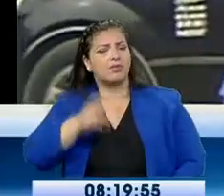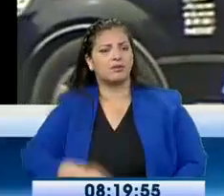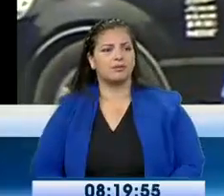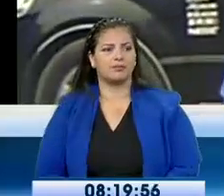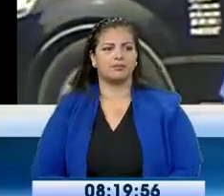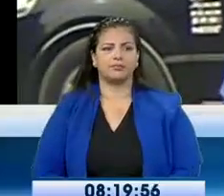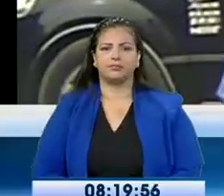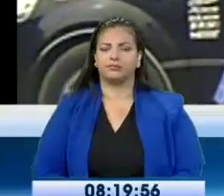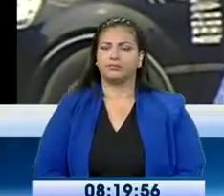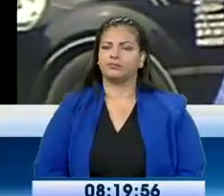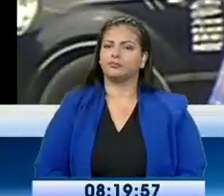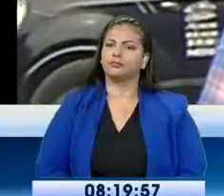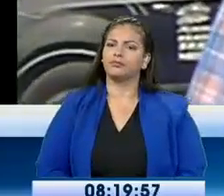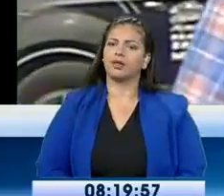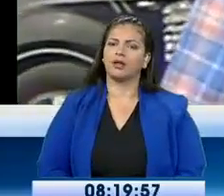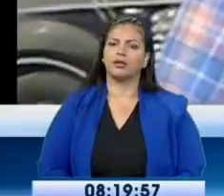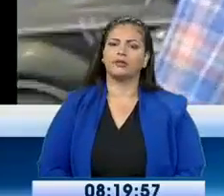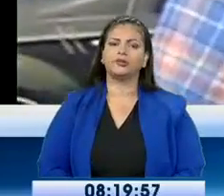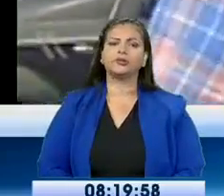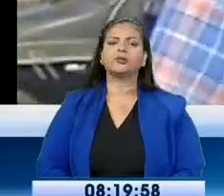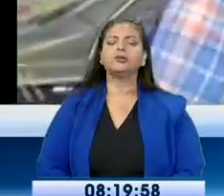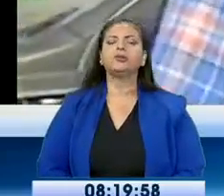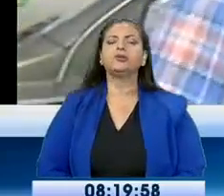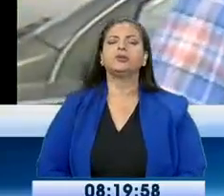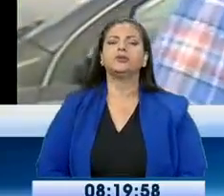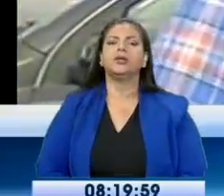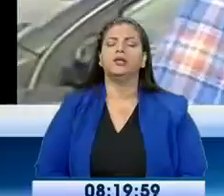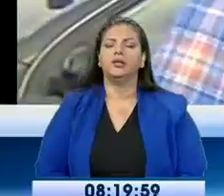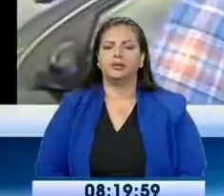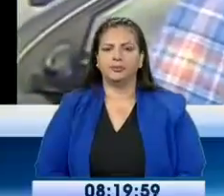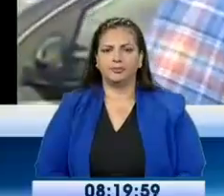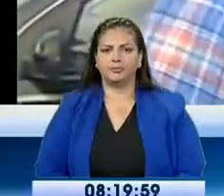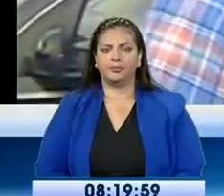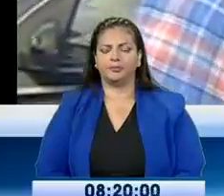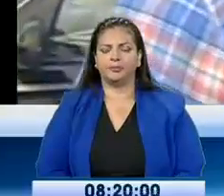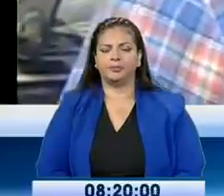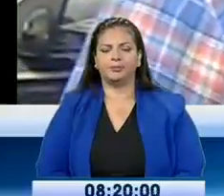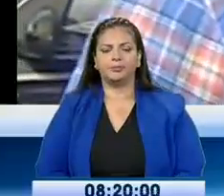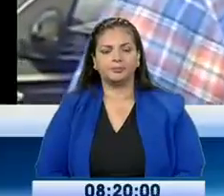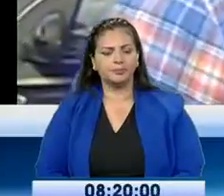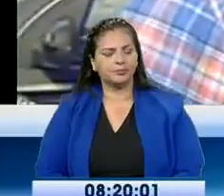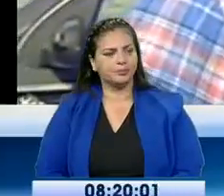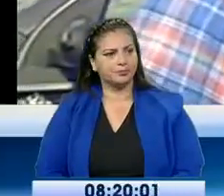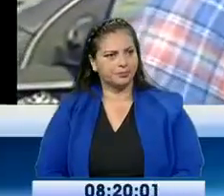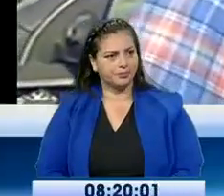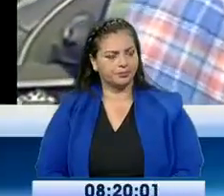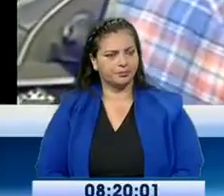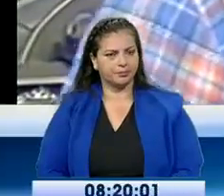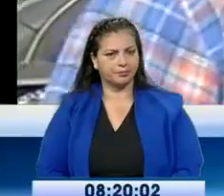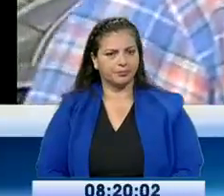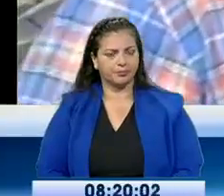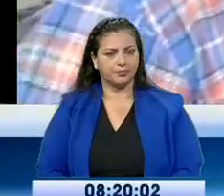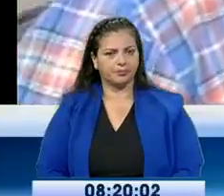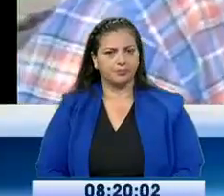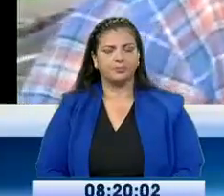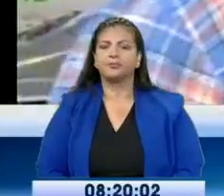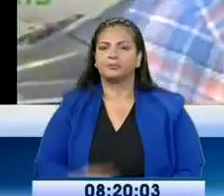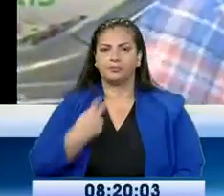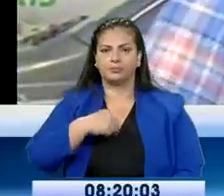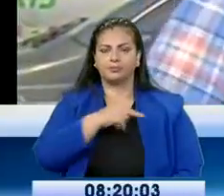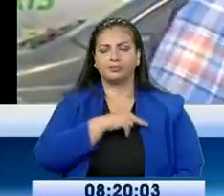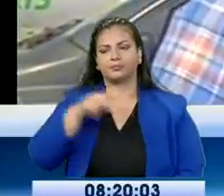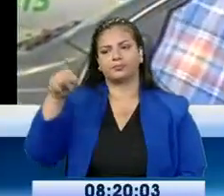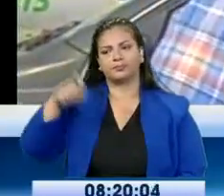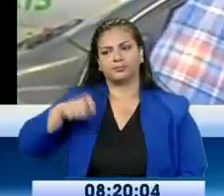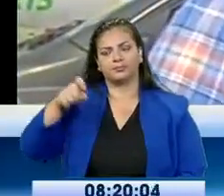vuelvan nuevamente a esos costos o algo para que no se perjudique a los ciudadanos no nosotros necesitamos